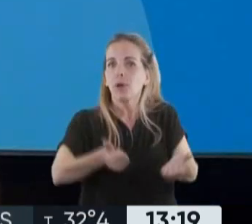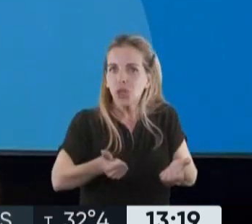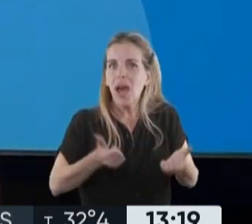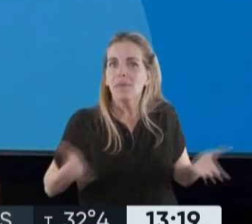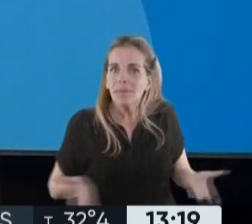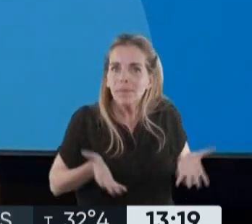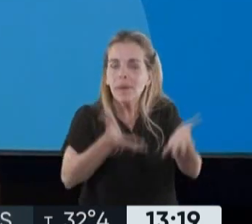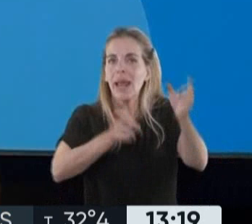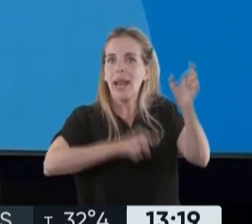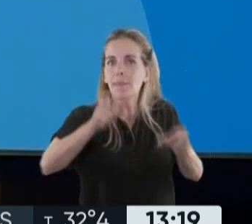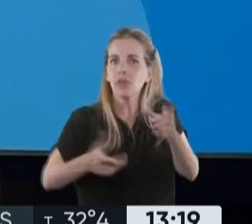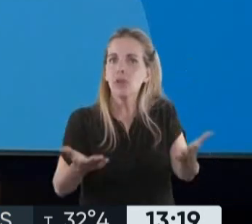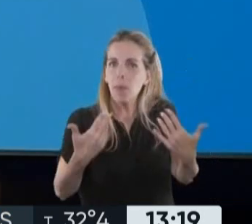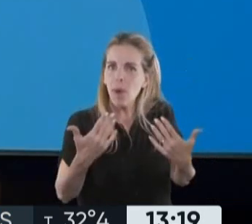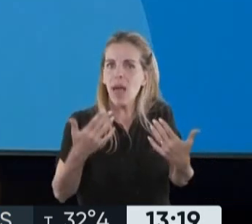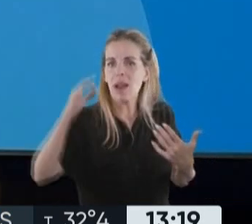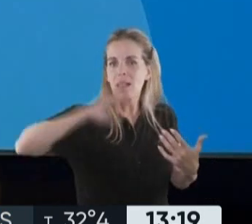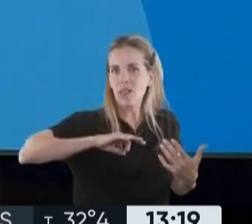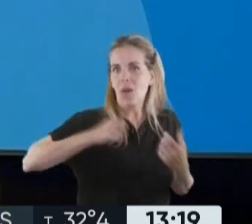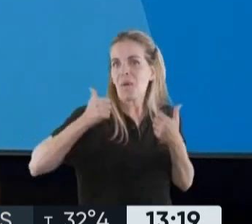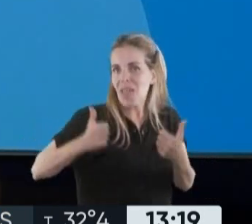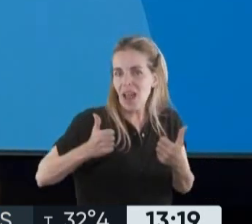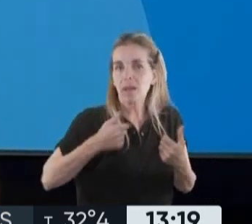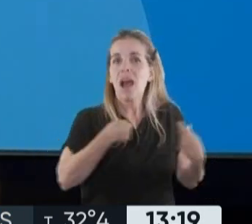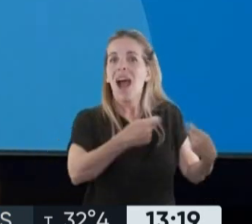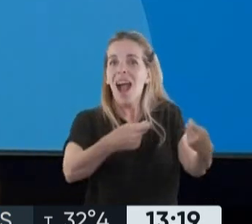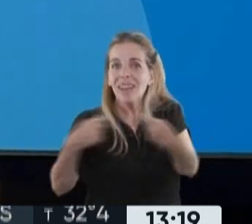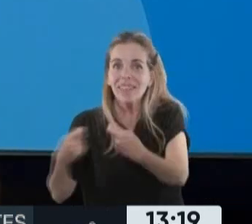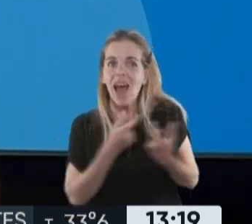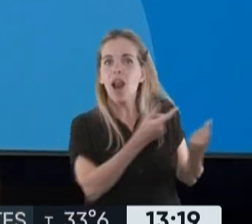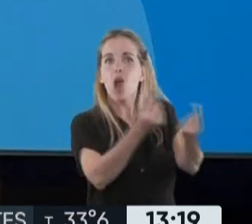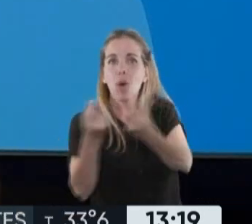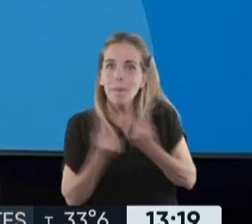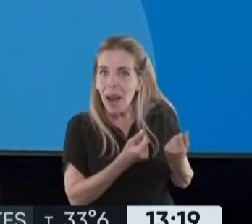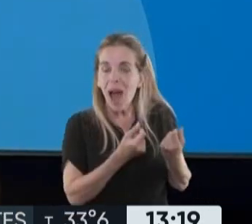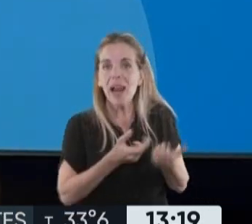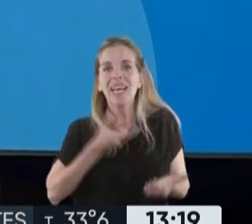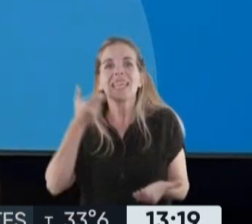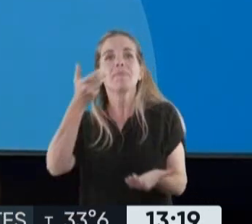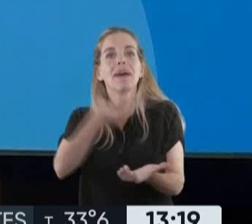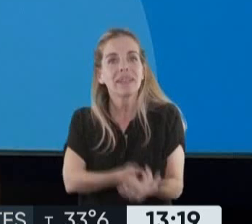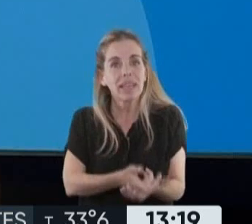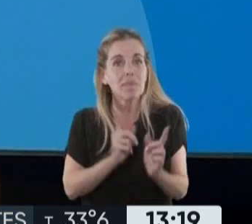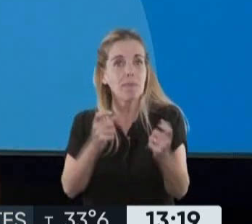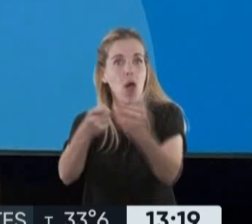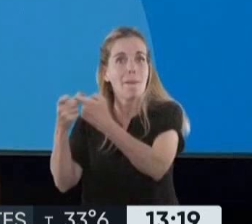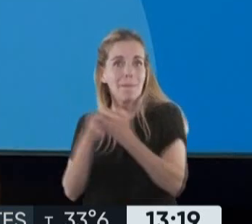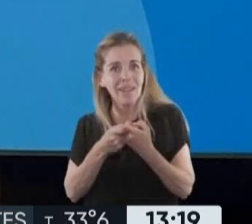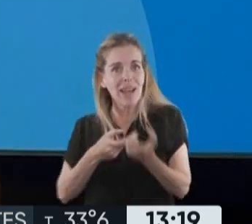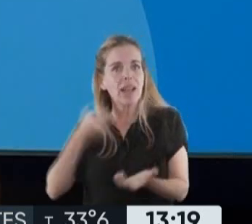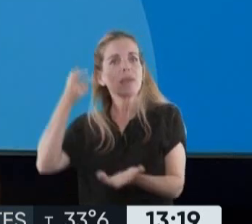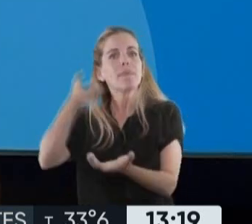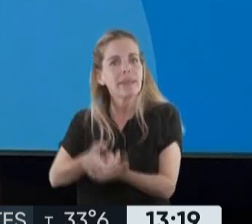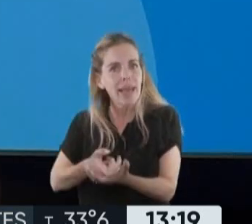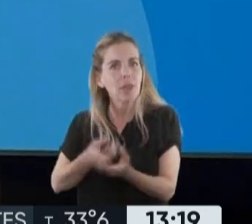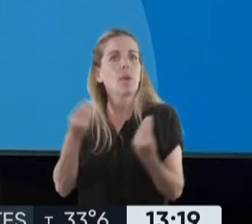que ese capitalismo siga vivo, para que el que invierte tenga ganas de invertir y seguir invirtiendo